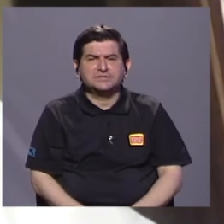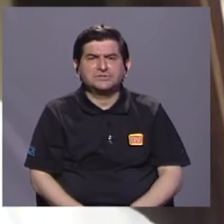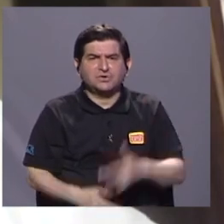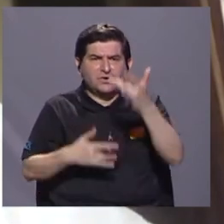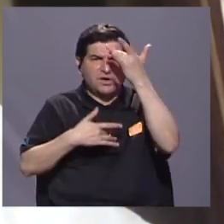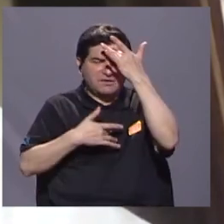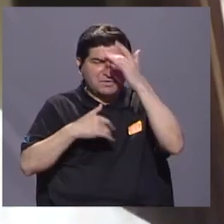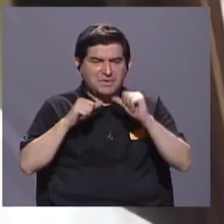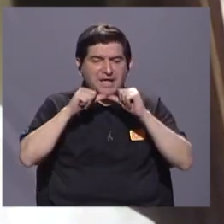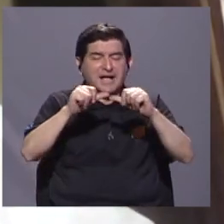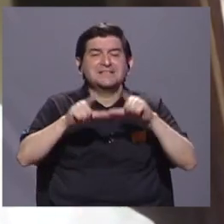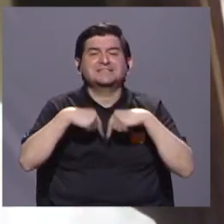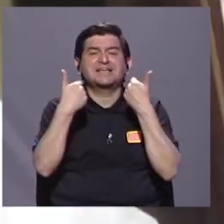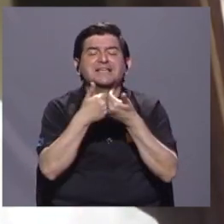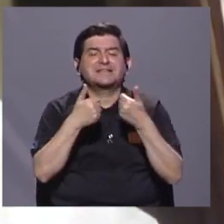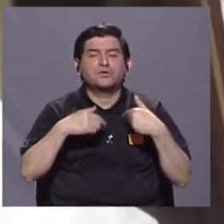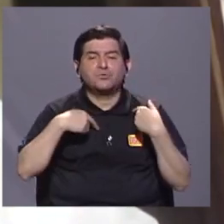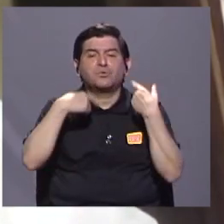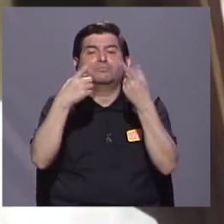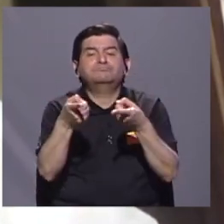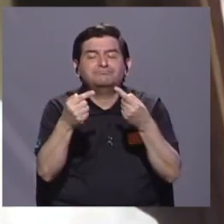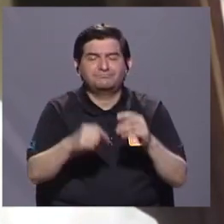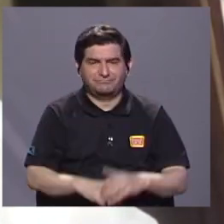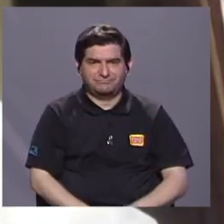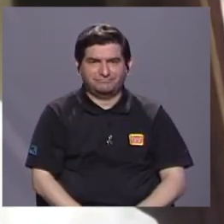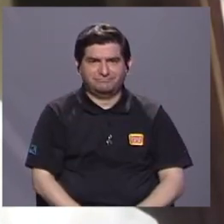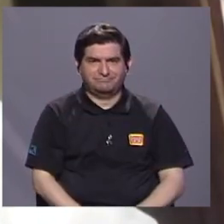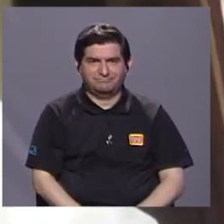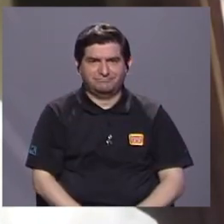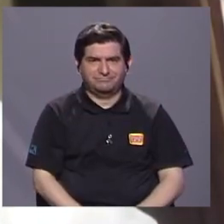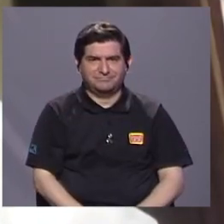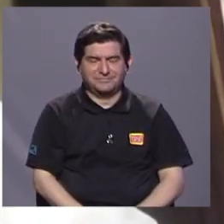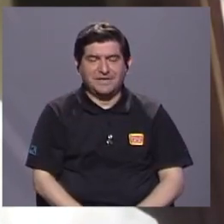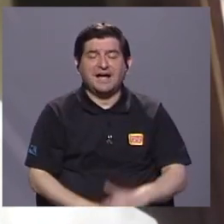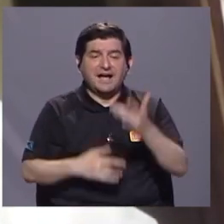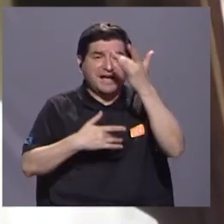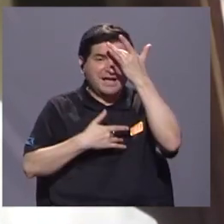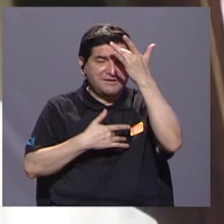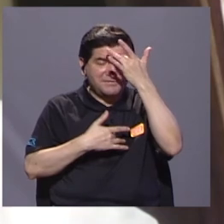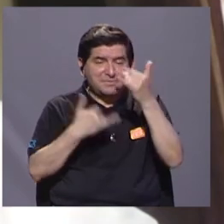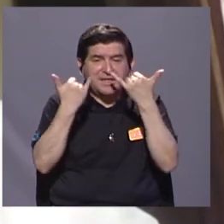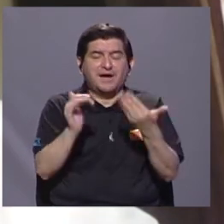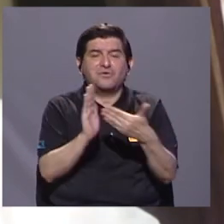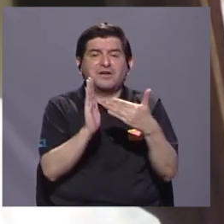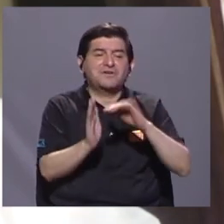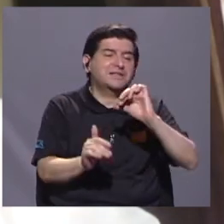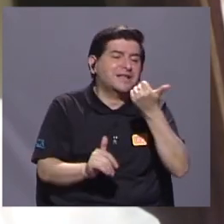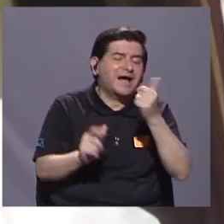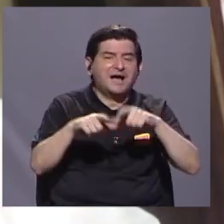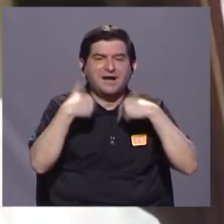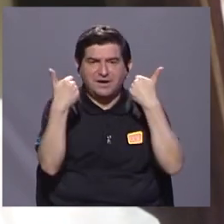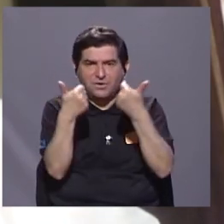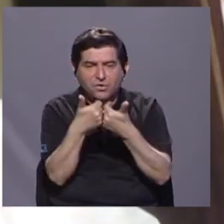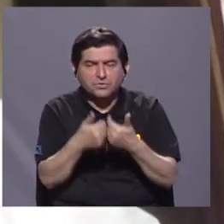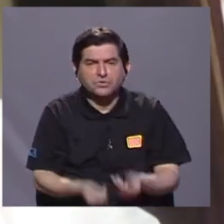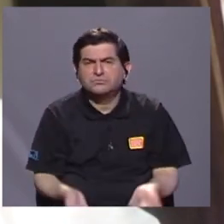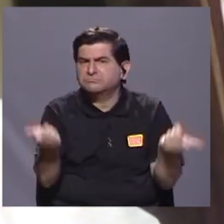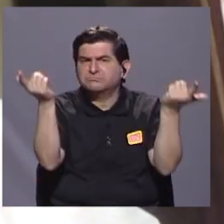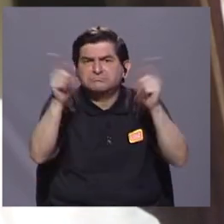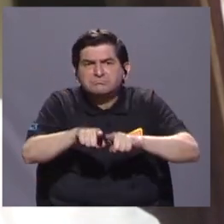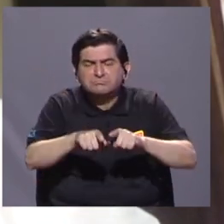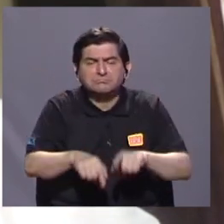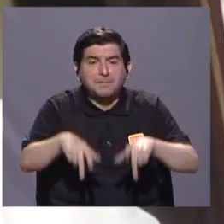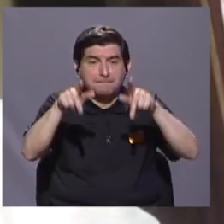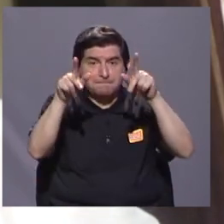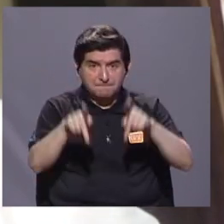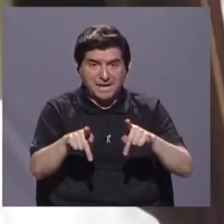al siguiente grupo demográfico. Entonces, al empujar la enfermedad al siguiente grupo demográfico, Lo que está pasando es que tal vez